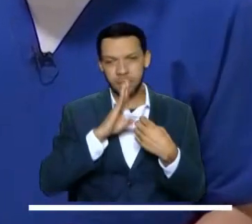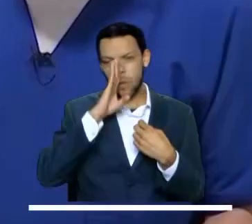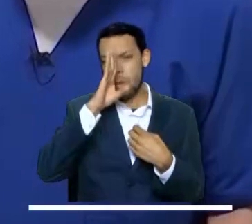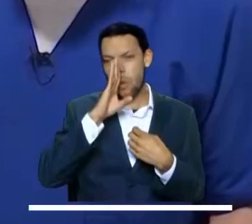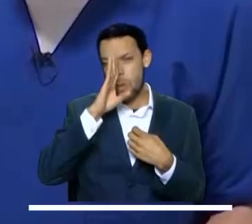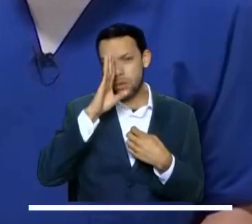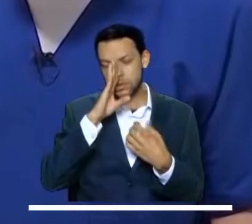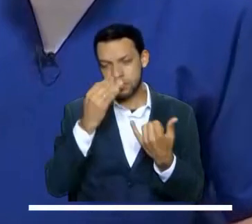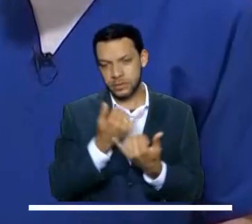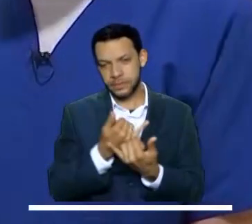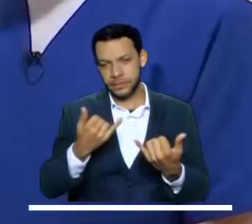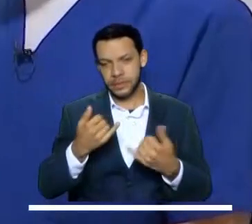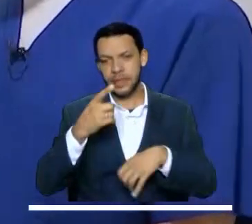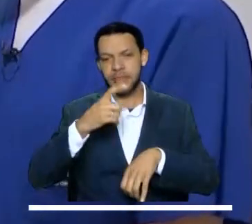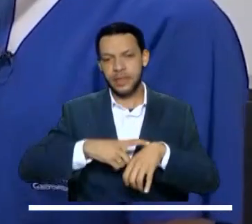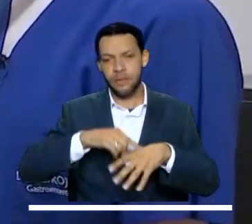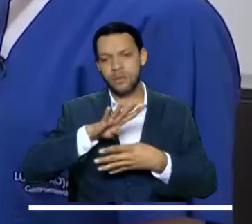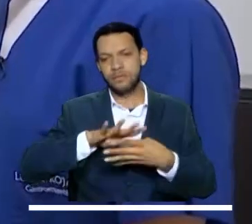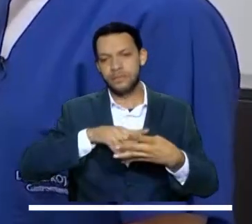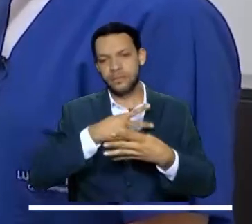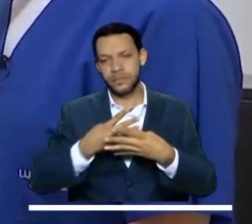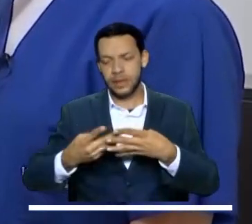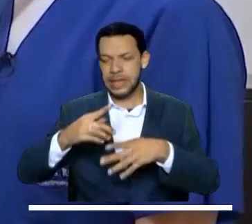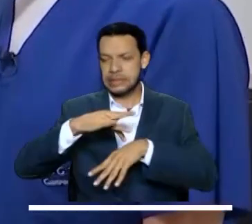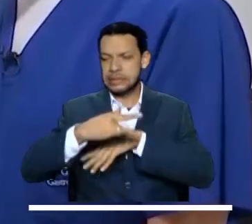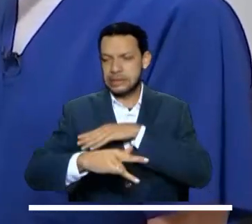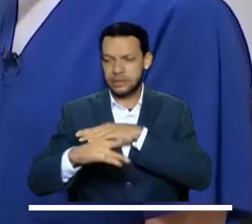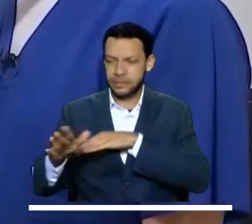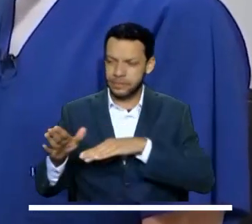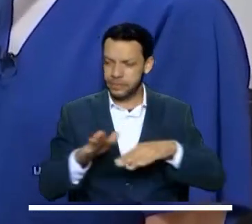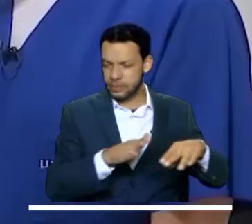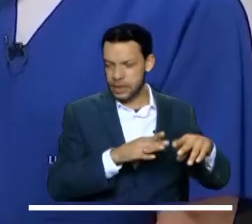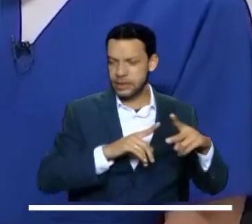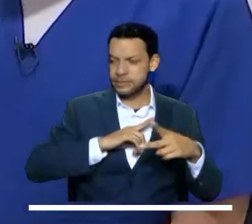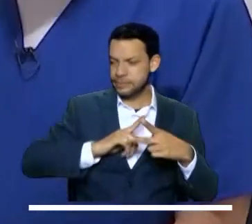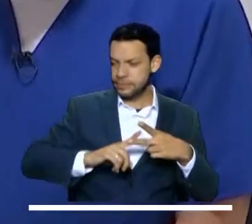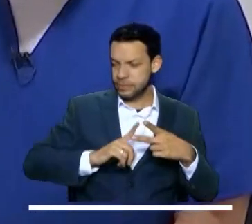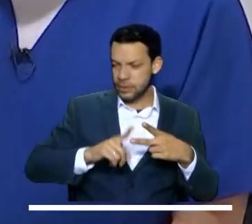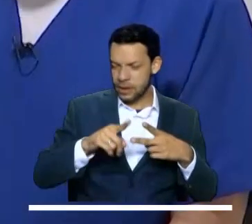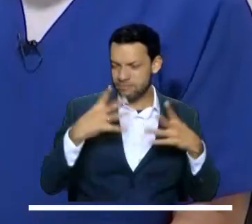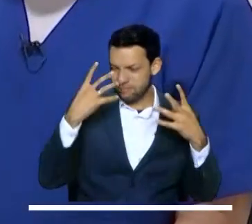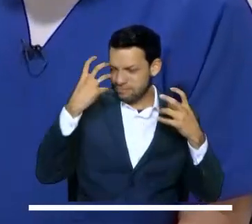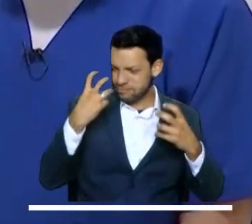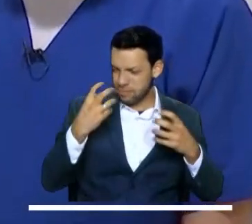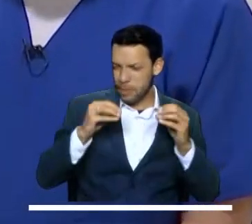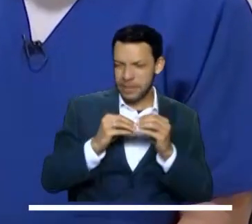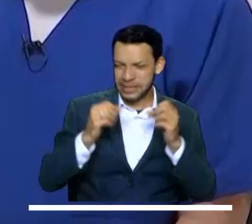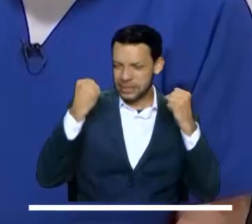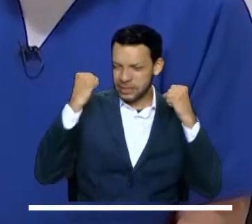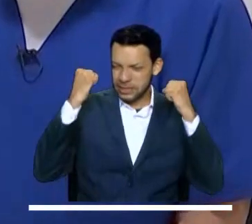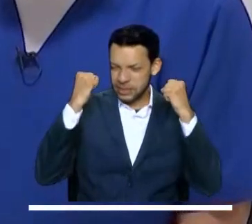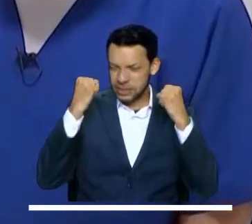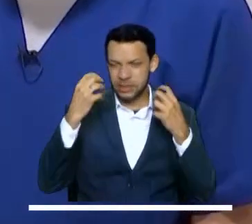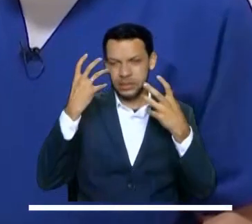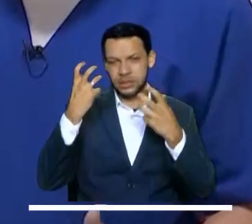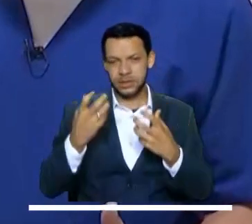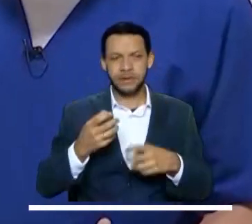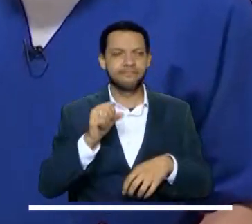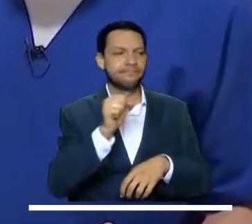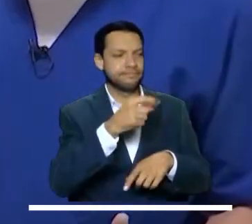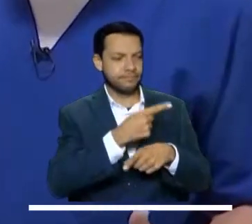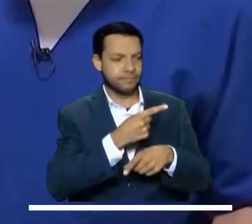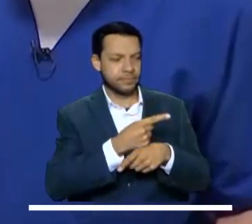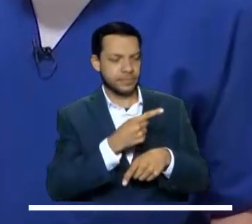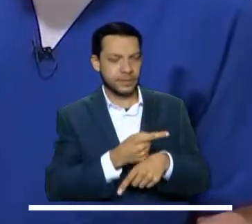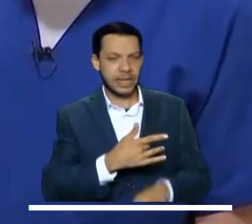alimentarios digamos en horarios inadecuados. Es decir, que ese sería el segundo factor, el estrés, la ansiedad. El estrés, la ansiedad y los factores emocionales influyen